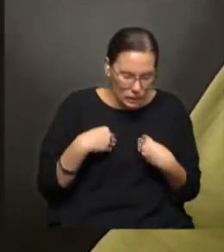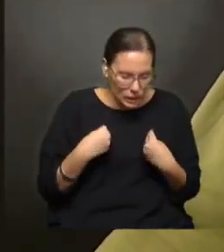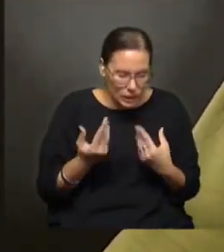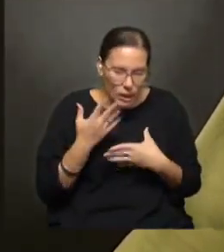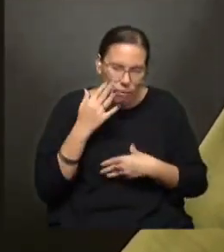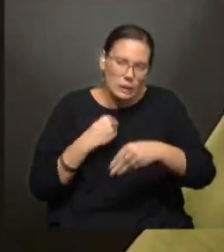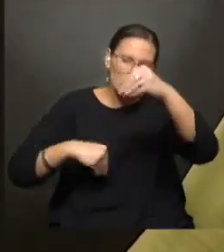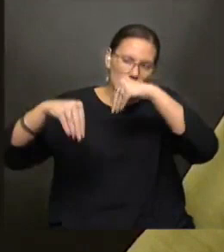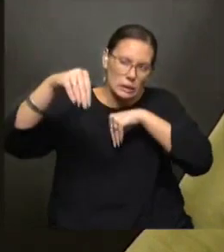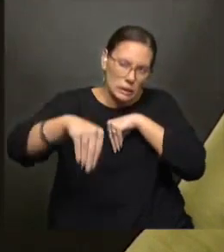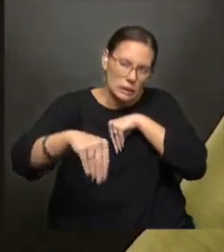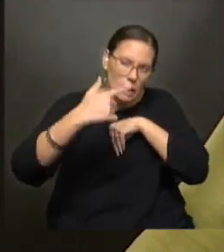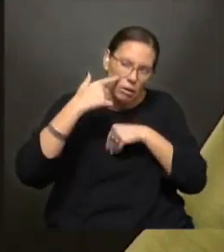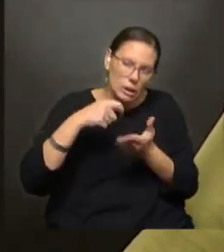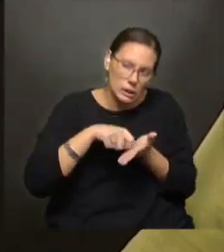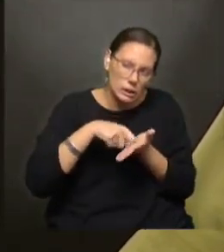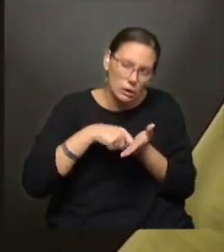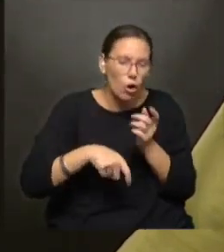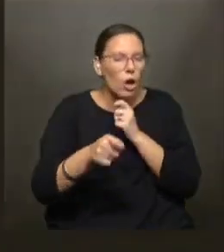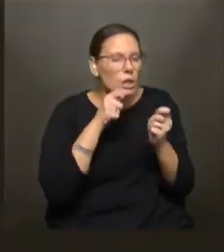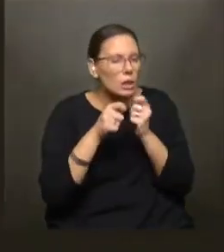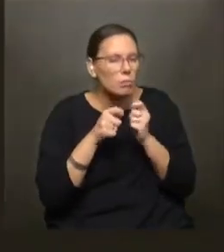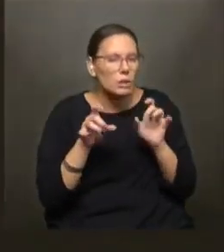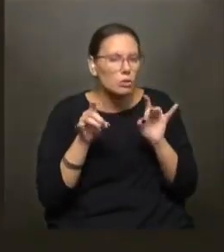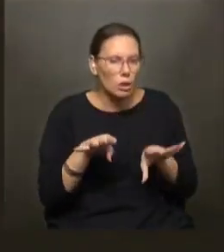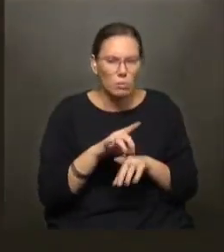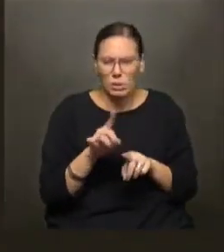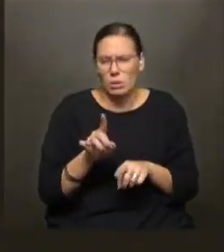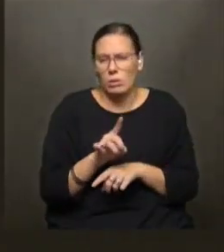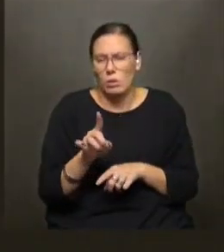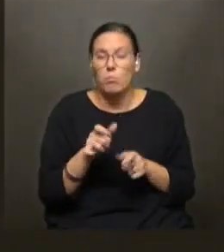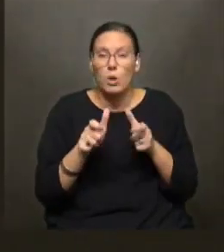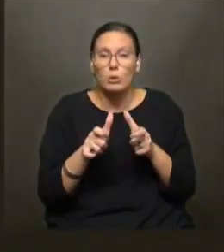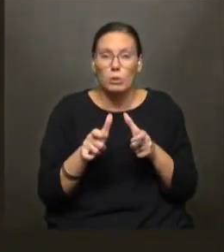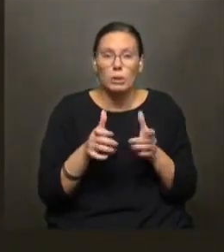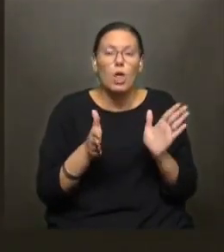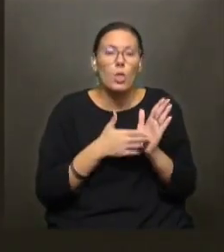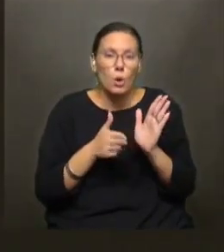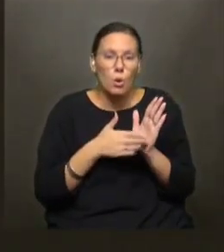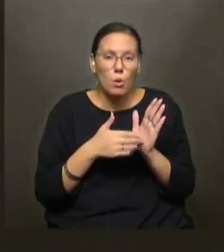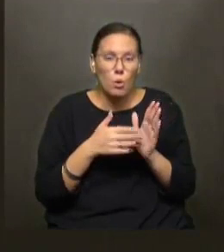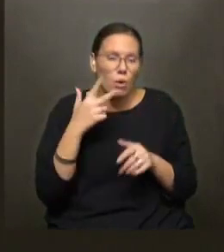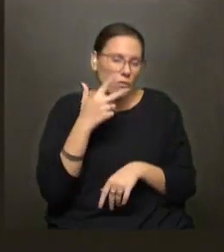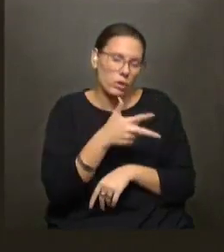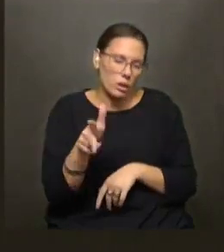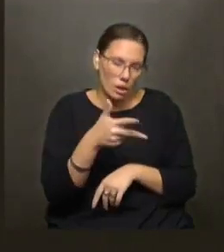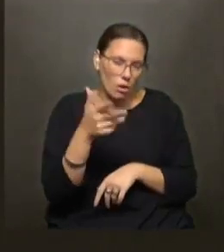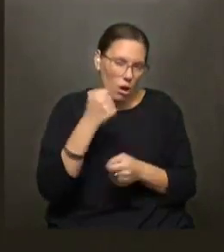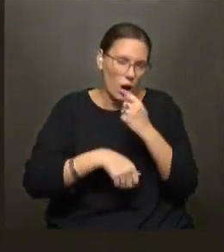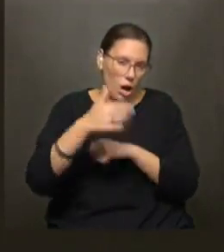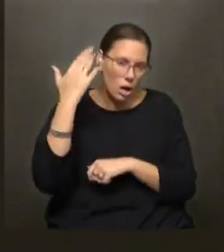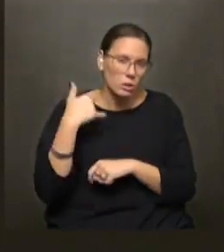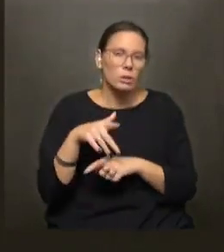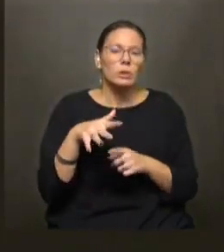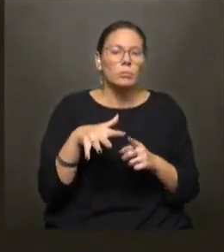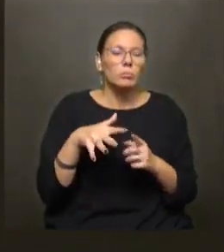de evangelista para hablar o todo lo sacas de las entrevistas que él dio no no no no por suerte Hay un montón de documentos audiovisuales de aquellos años de todo lo